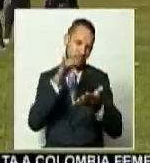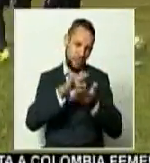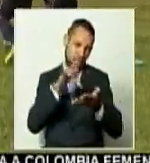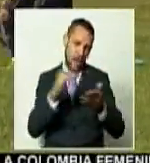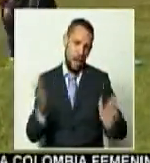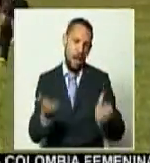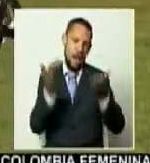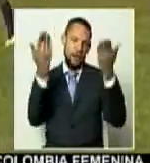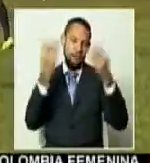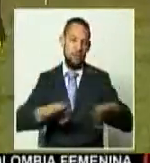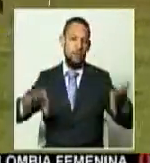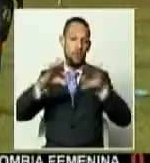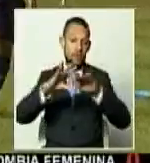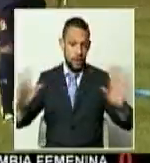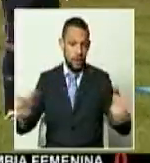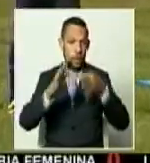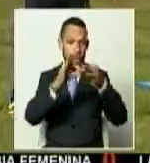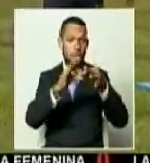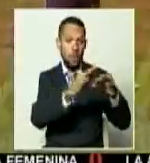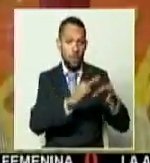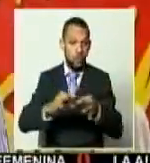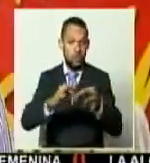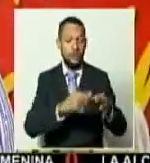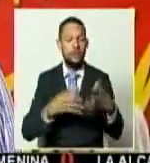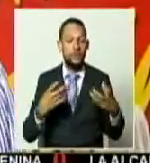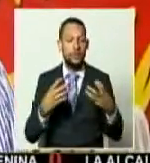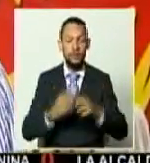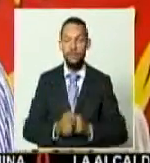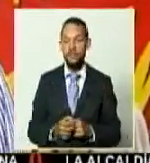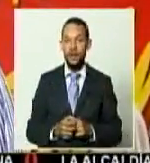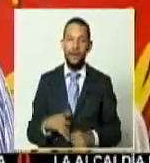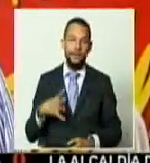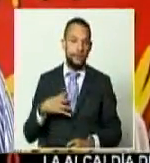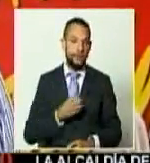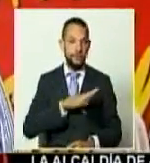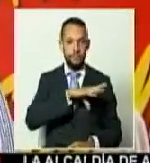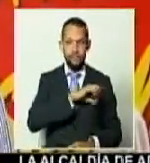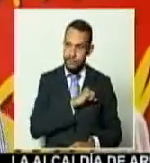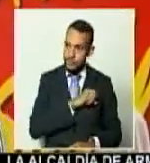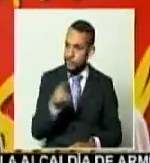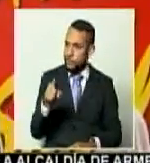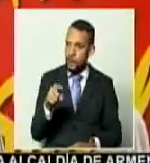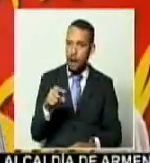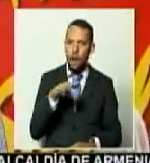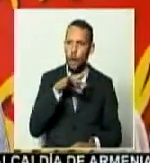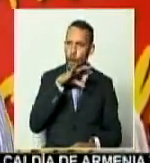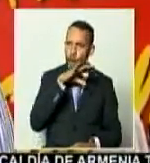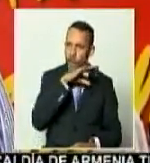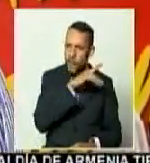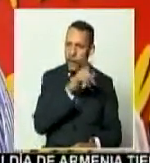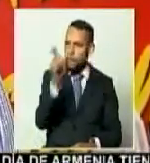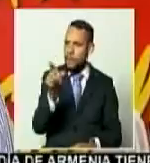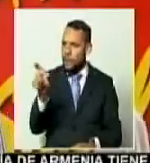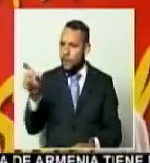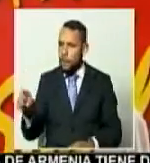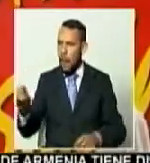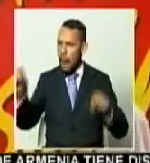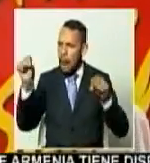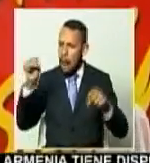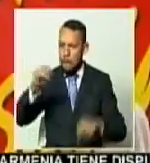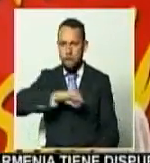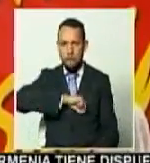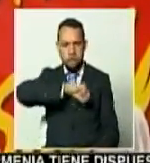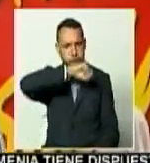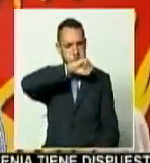es un jugador más dentro del campo de juego. Pues la verdad es que quedamos tristes porque del momento mismo en que la hinchada apostó en